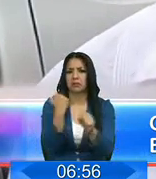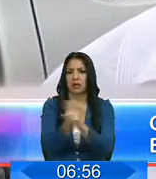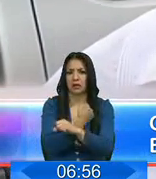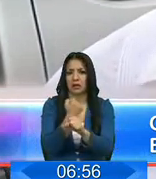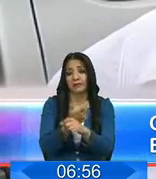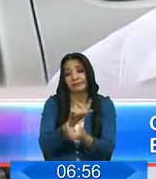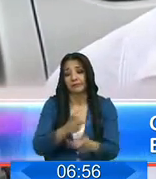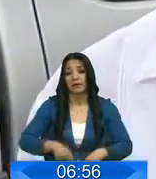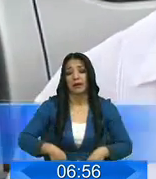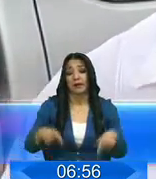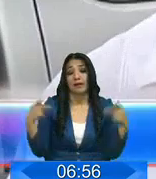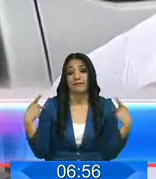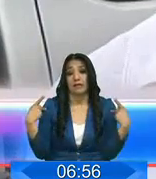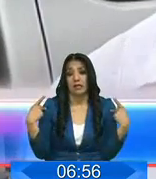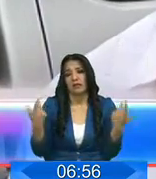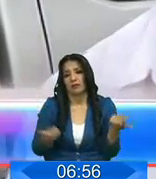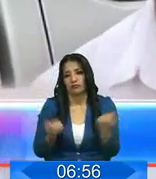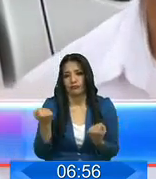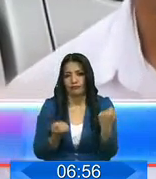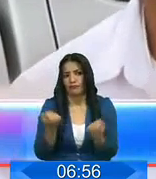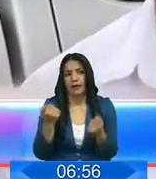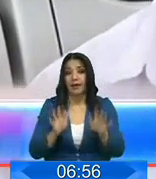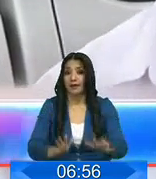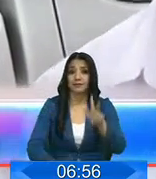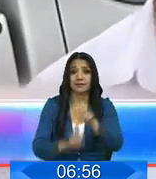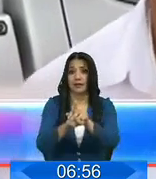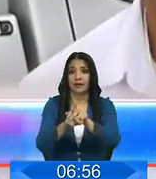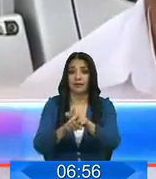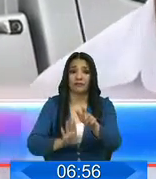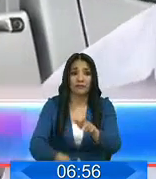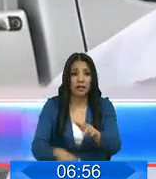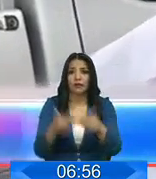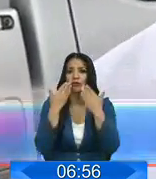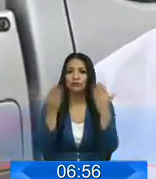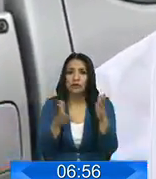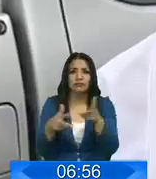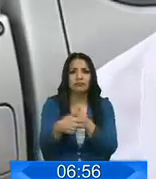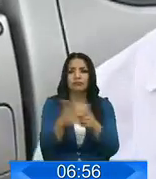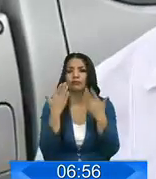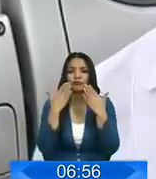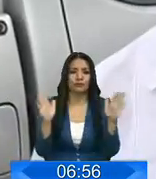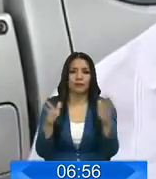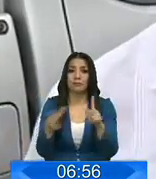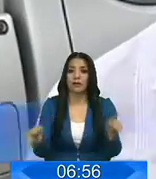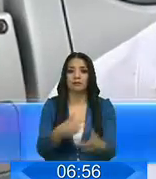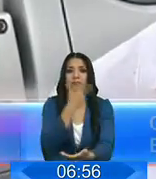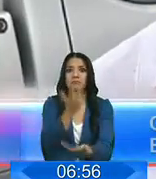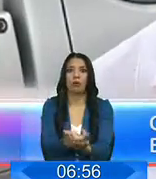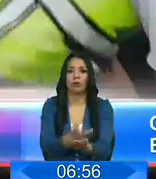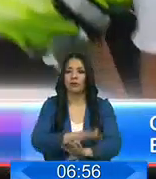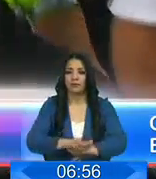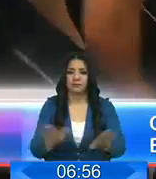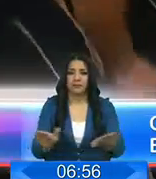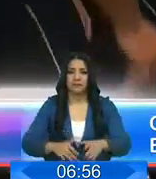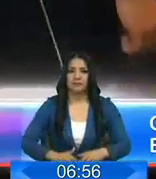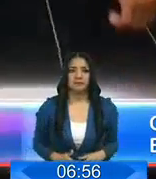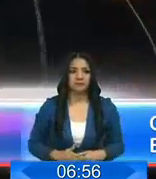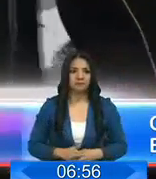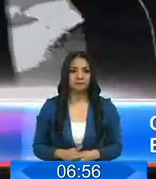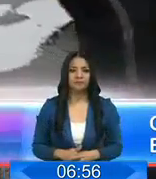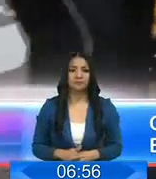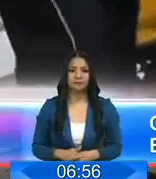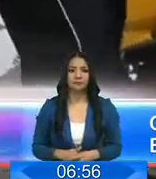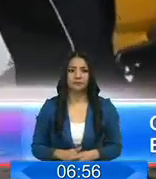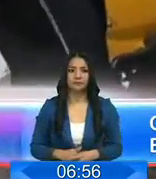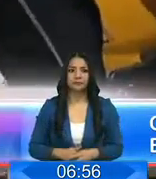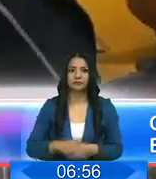chofer, alguien le cruzó y él no aguantó los frenos, no sé qué pasó, pero fue encima de un carro y le dio champolín nada más. Paul Ceballos,